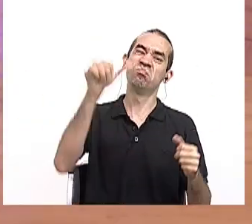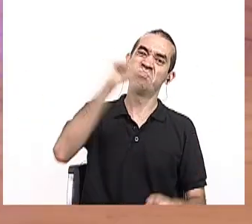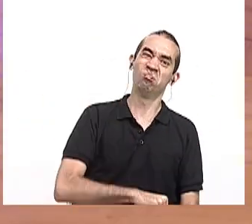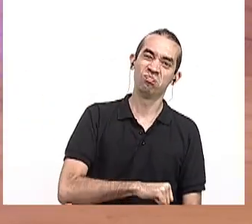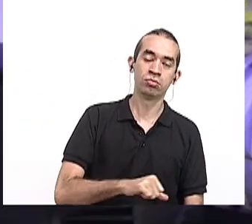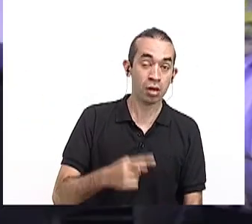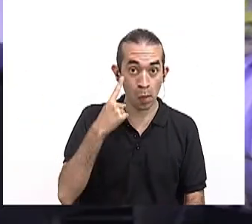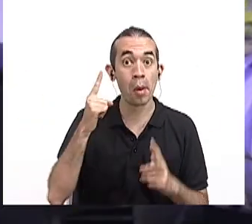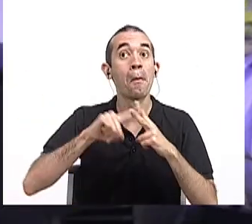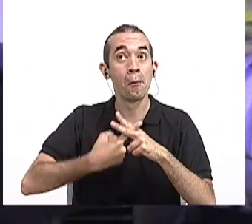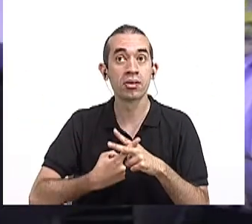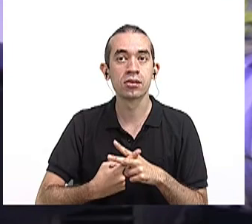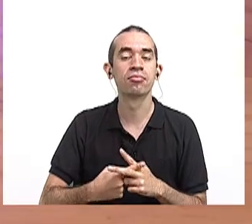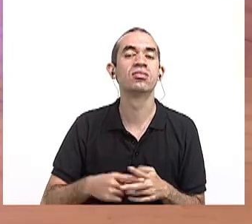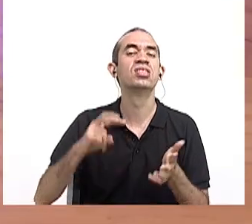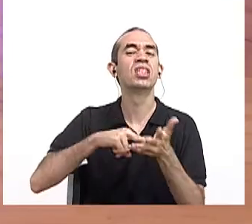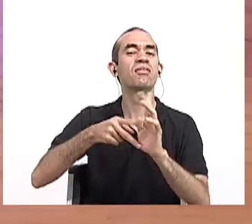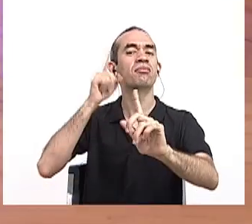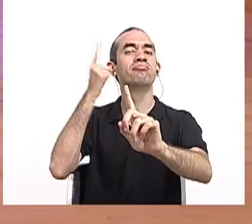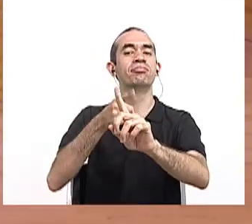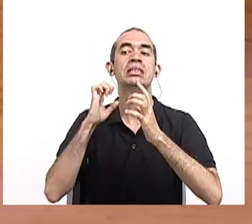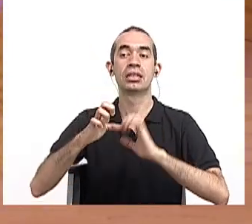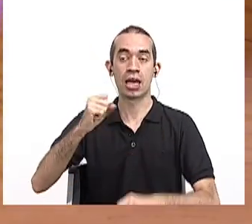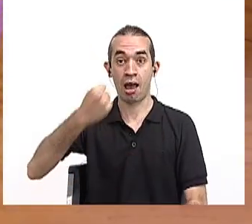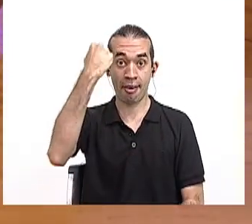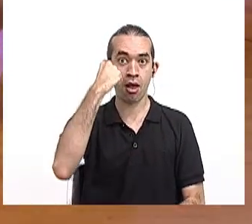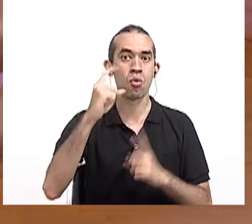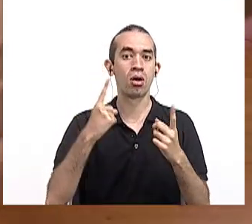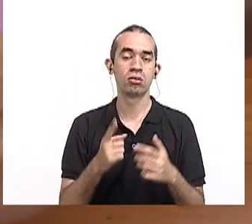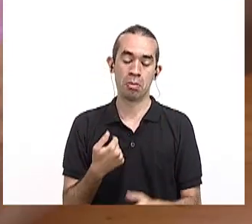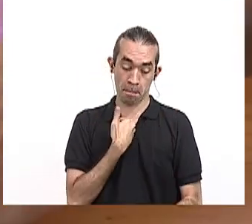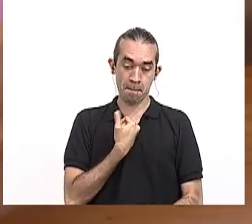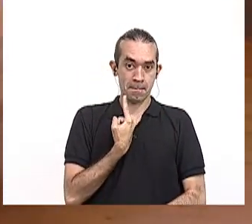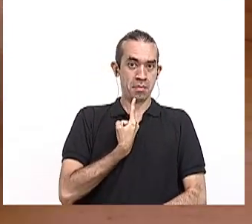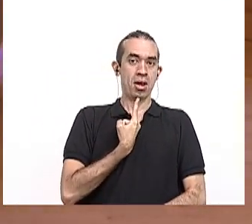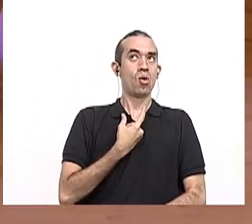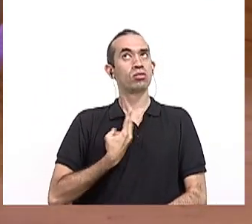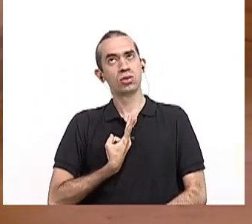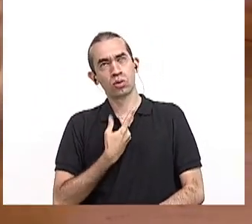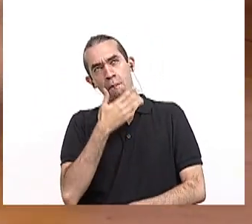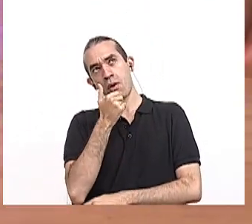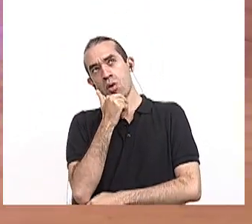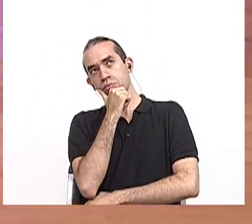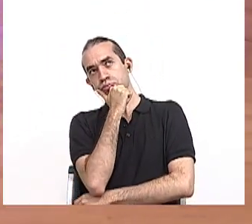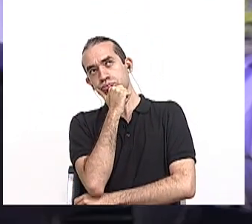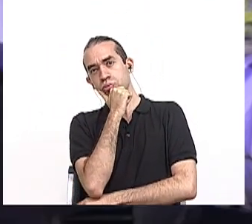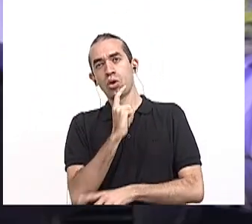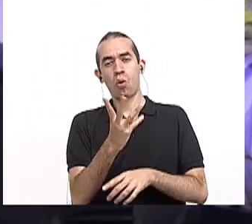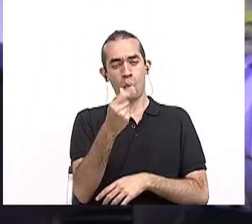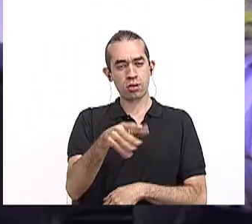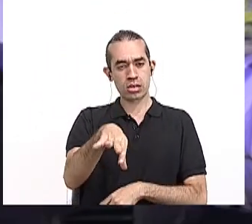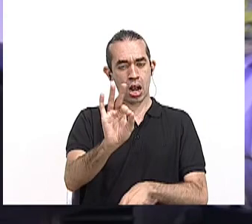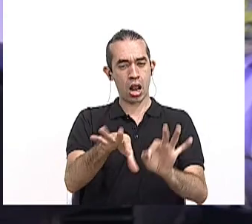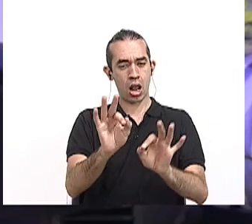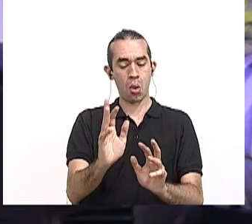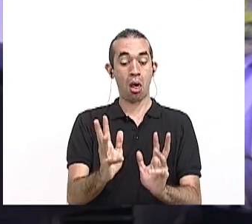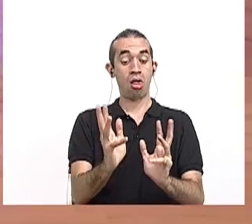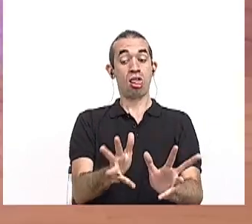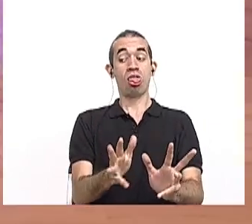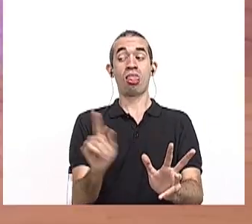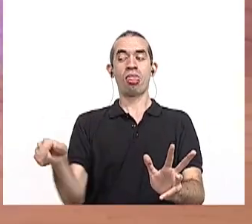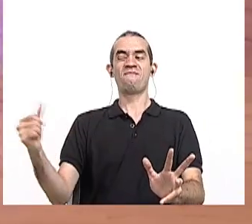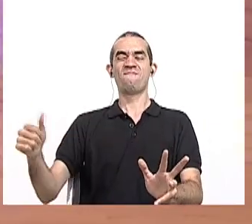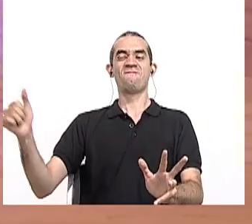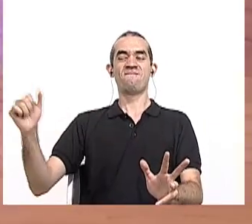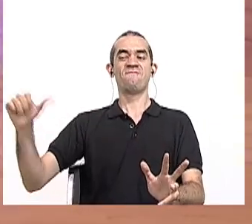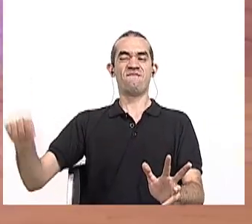de descubrir la estrategia ganadora, es decir, si es mejor jugar primero o en segundo lugar, o cuántas fichas debemos de dejar sobre la mesa para asegurarnos